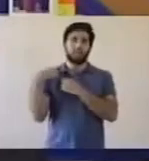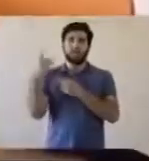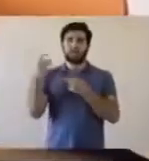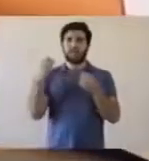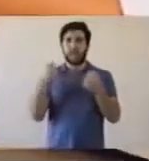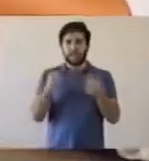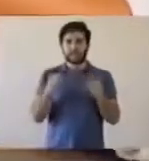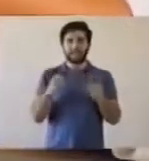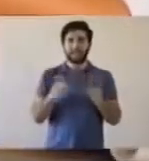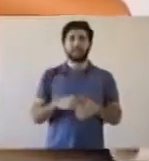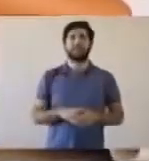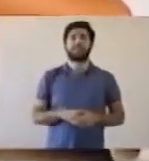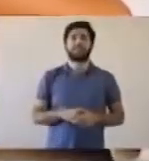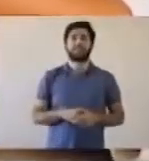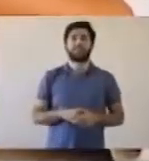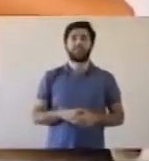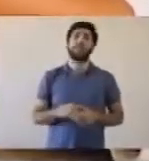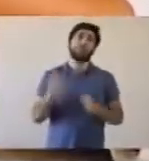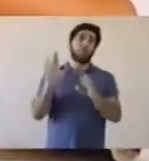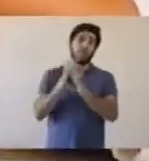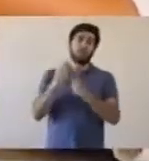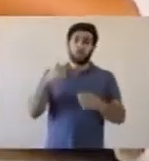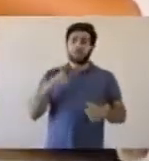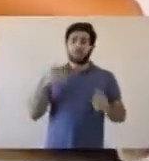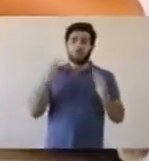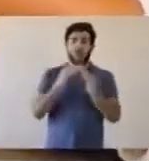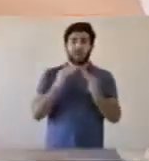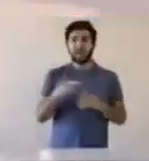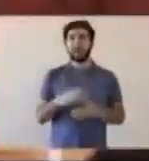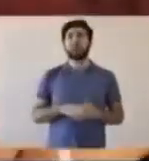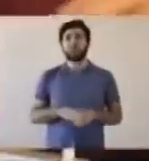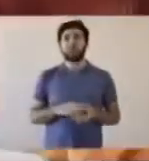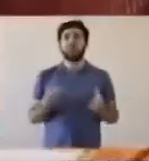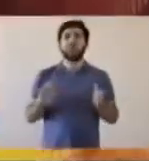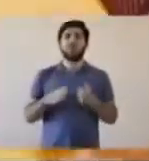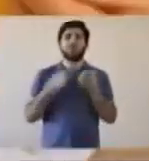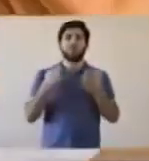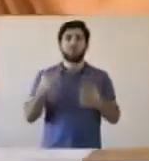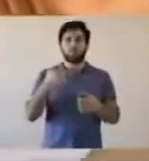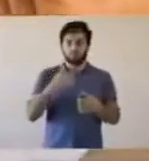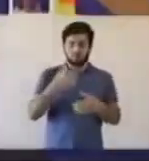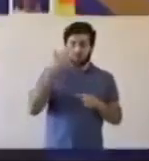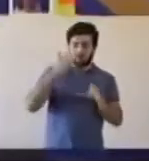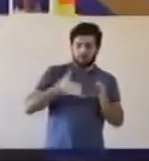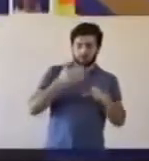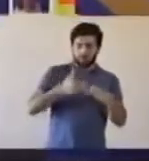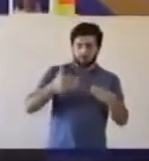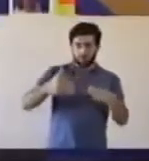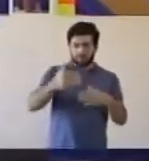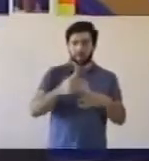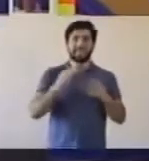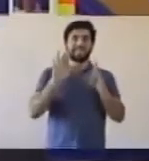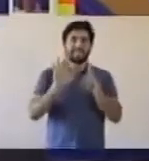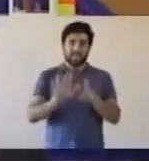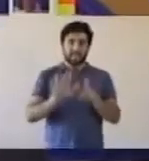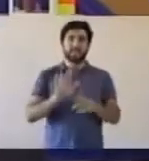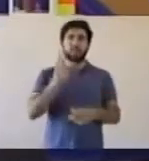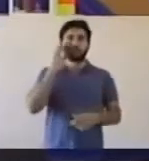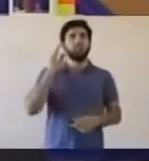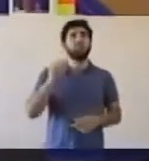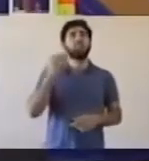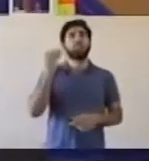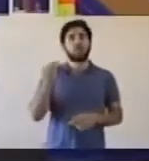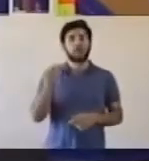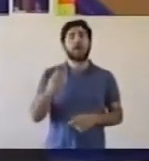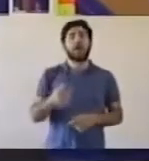realizar. Como esta es una actividad en familia, en mi casa somos 6 integrantes. Yo partí el círculo en 6. ¿Por qué? Porque ahora